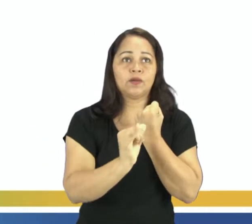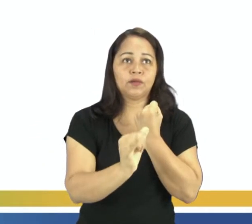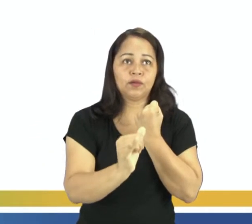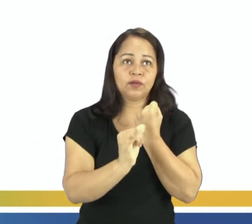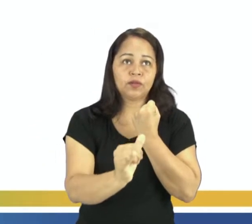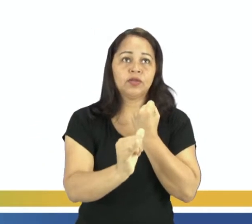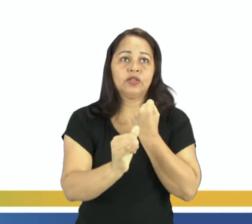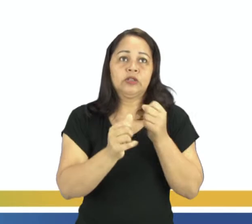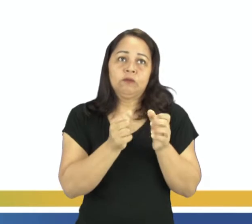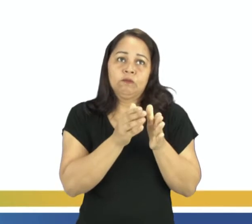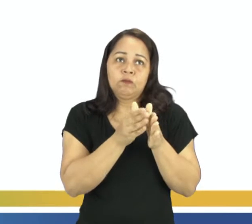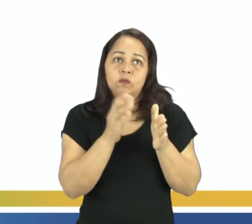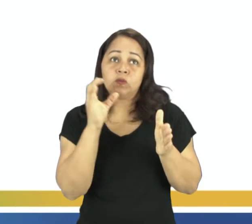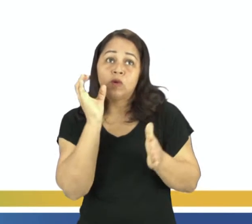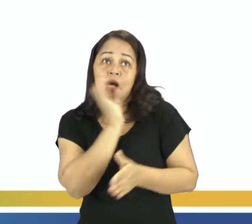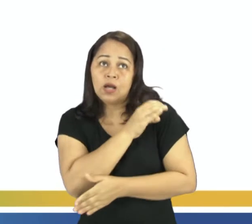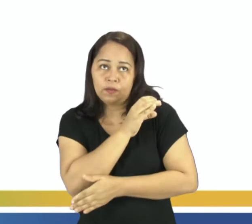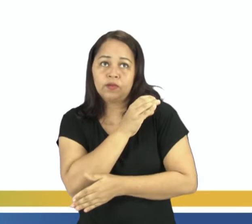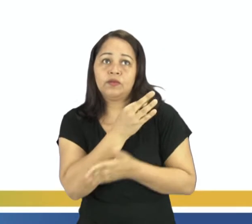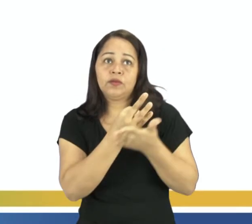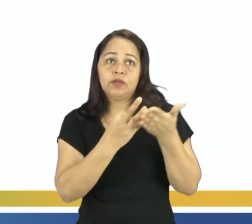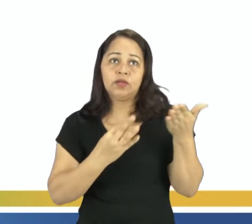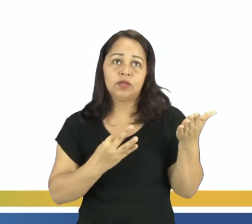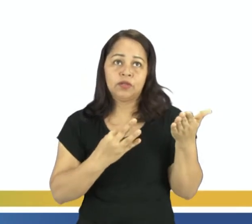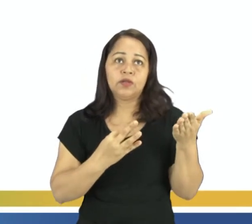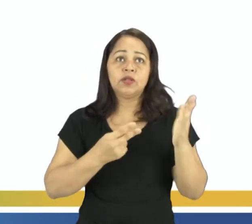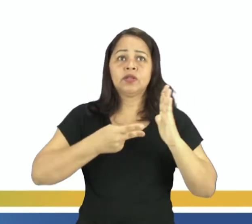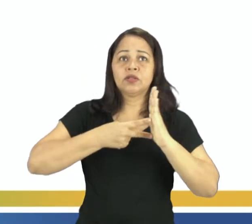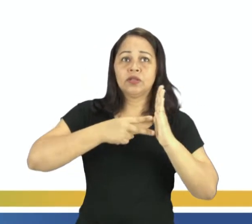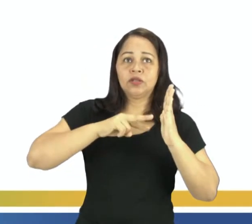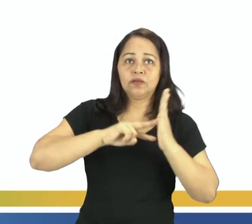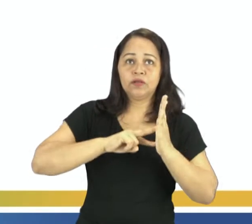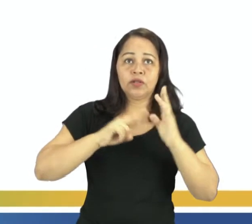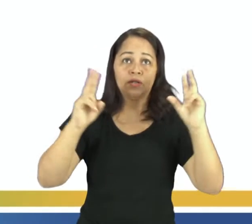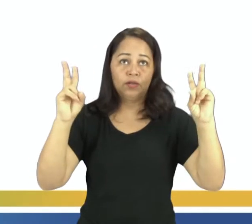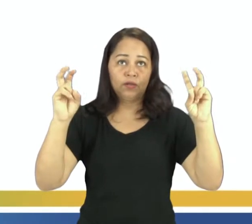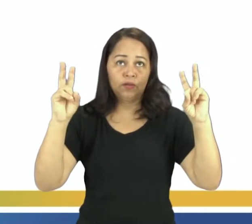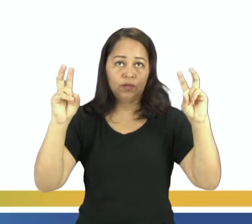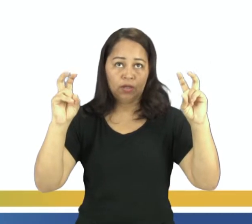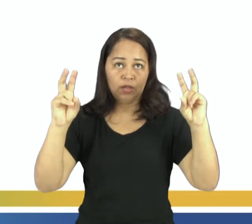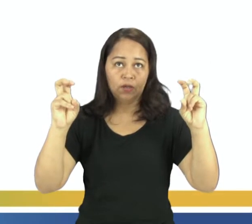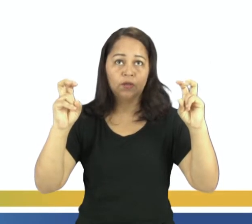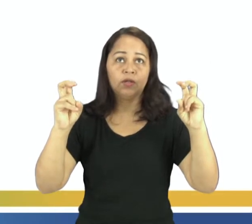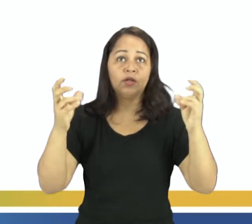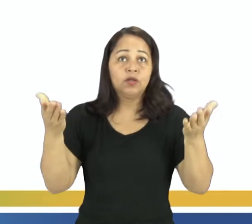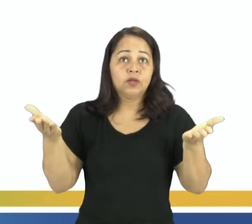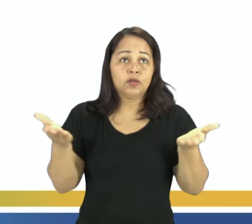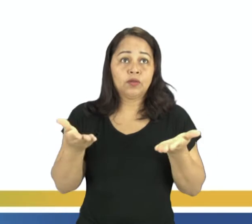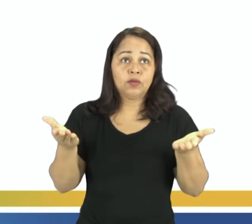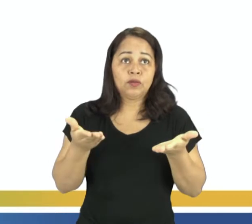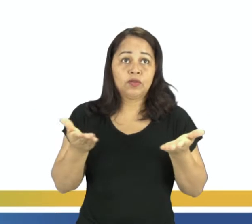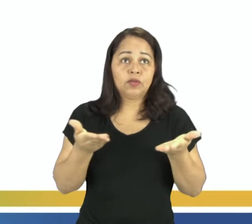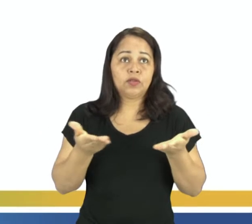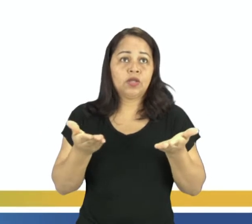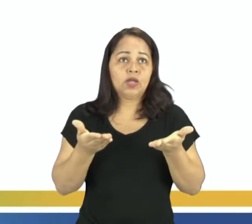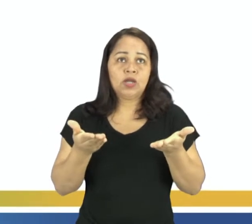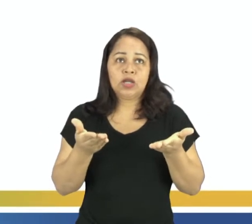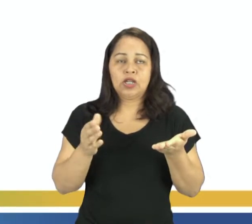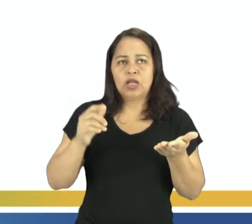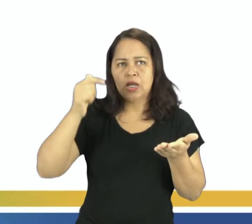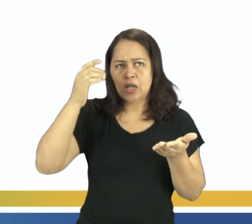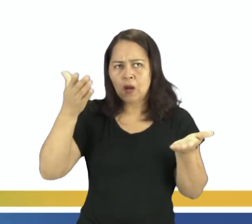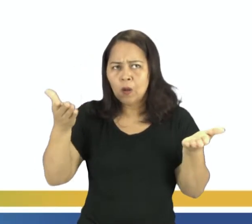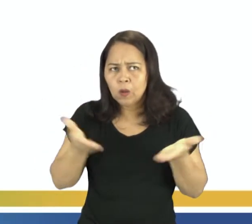de corta duración. ¿Okay? Eso significa que el tema que nos ocupa hoy no será el mismo